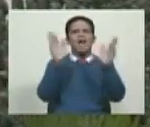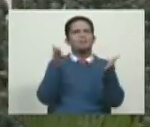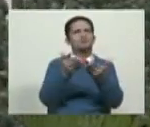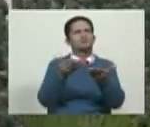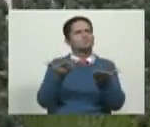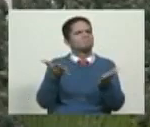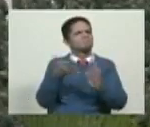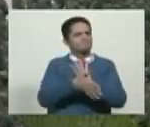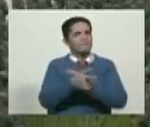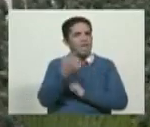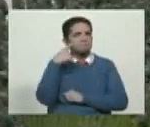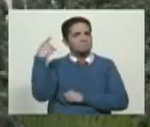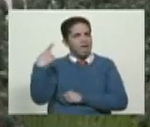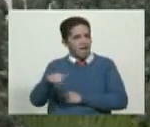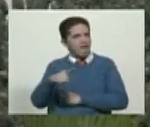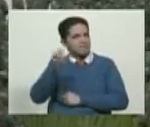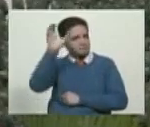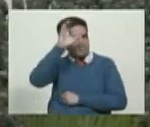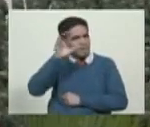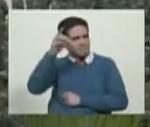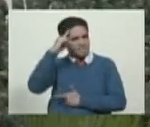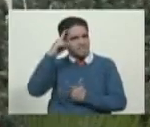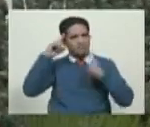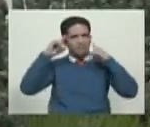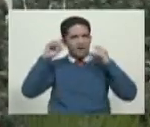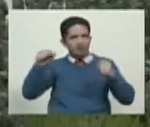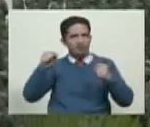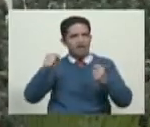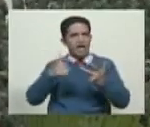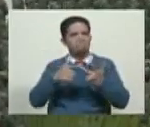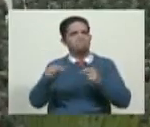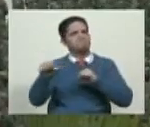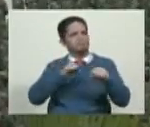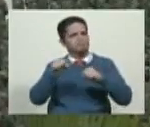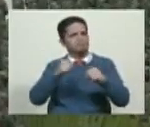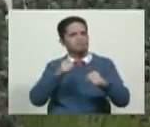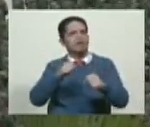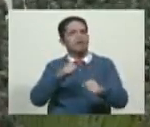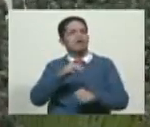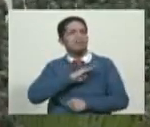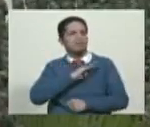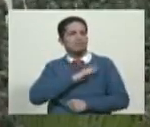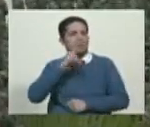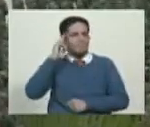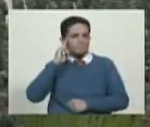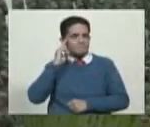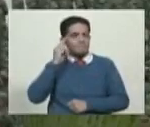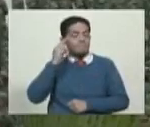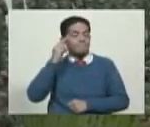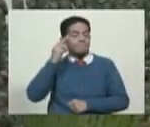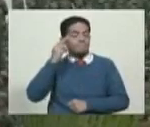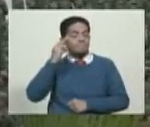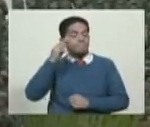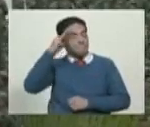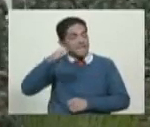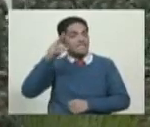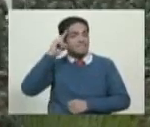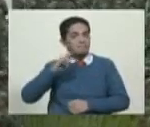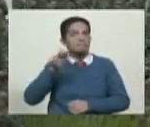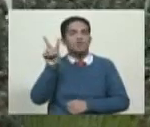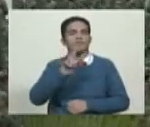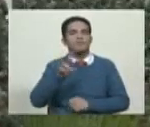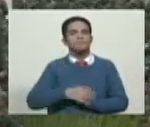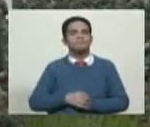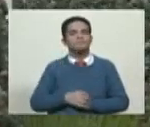poderío militar, la capacidad profesional y operatividad de la Fuerza Armada Nacional Bolivariana. Ha dicho igualmente en